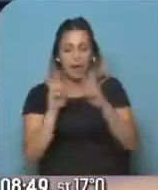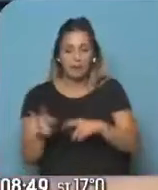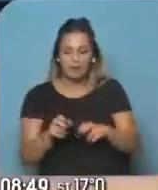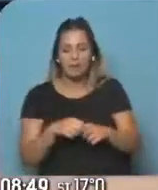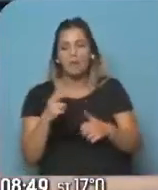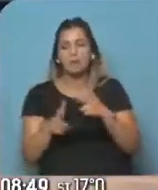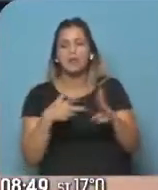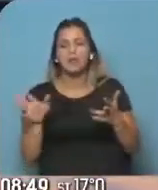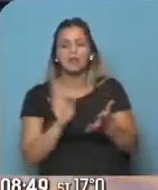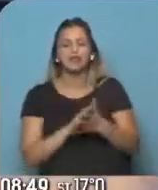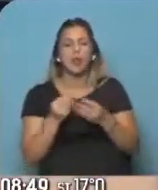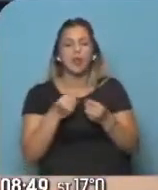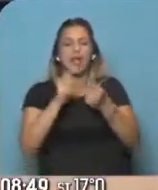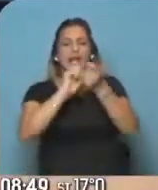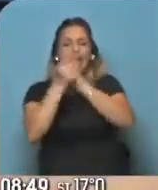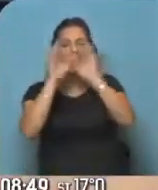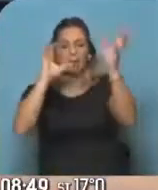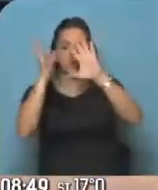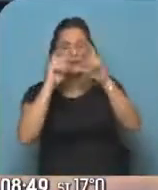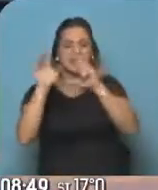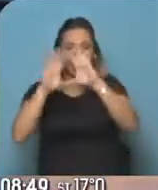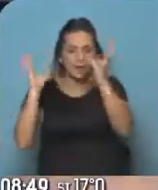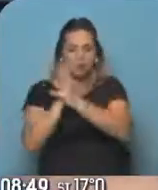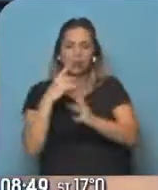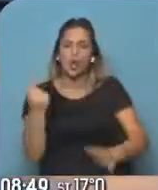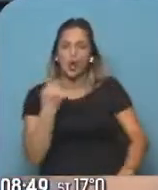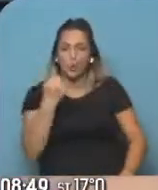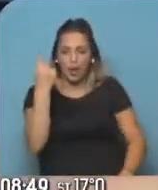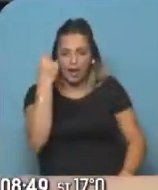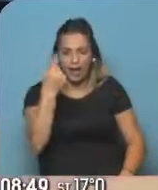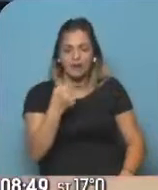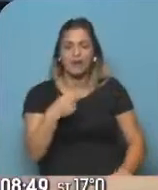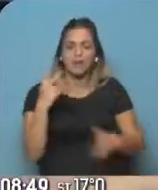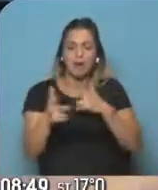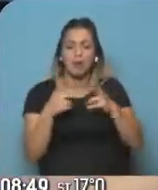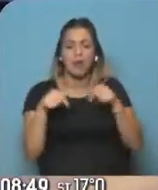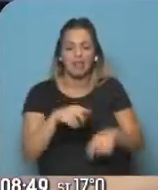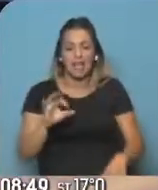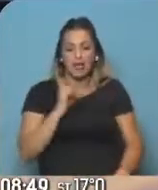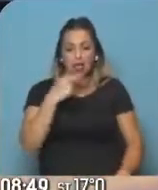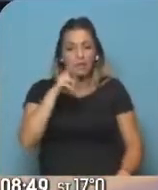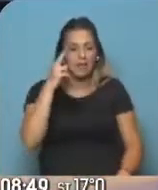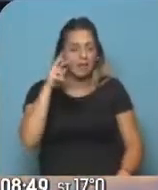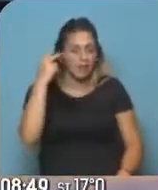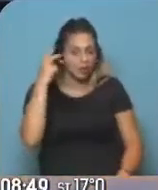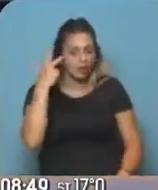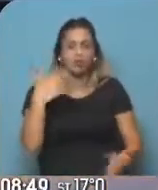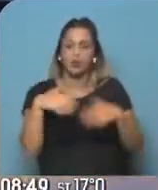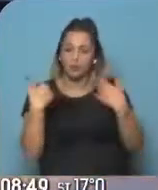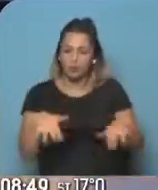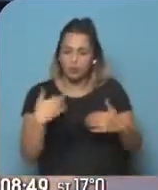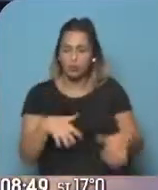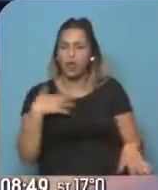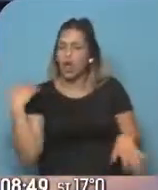vamos a hablar de cambios climáticos en el mundo hablando huracanes vamos a hablar y hay que decir que este año 2018 está siendo un año muy complicado por olas